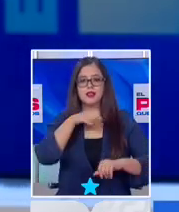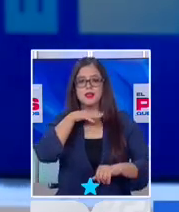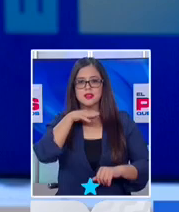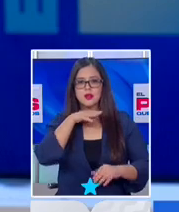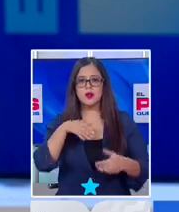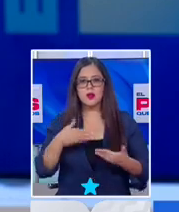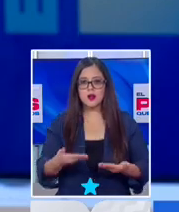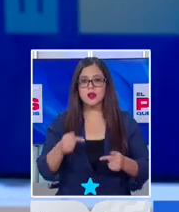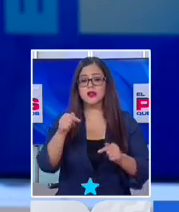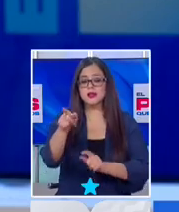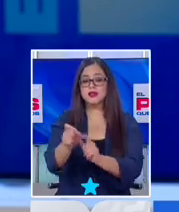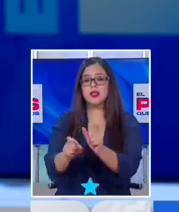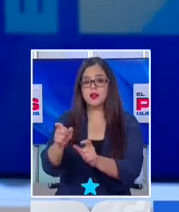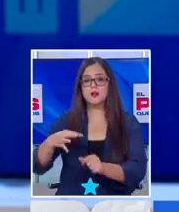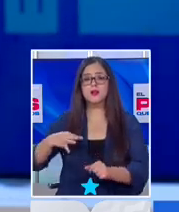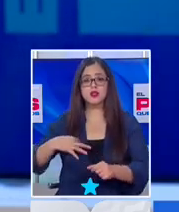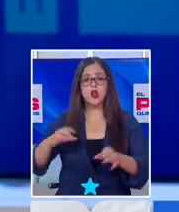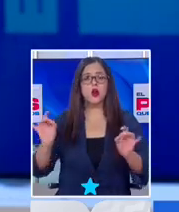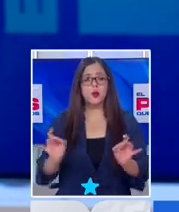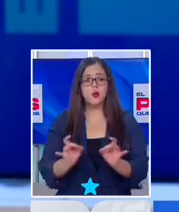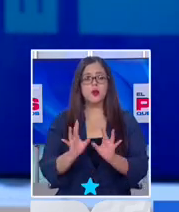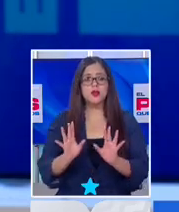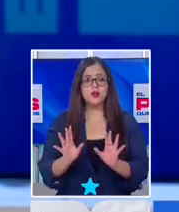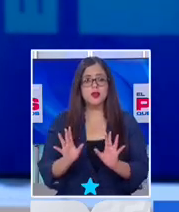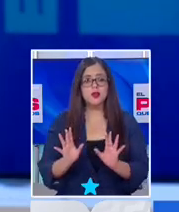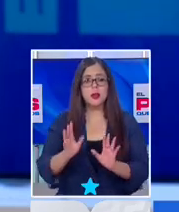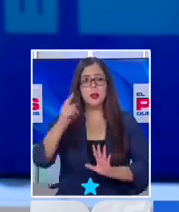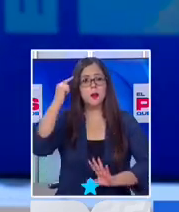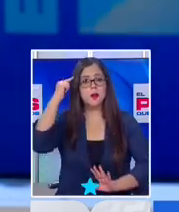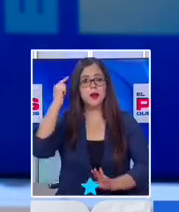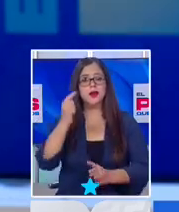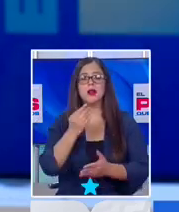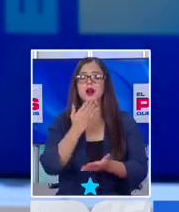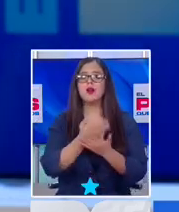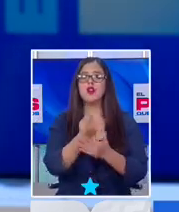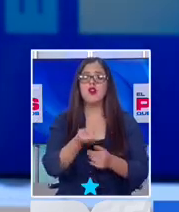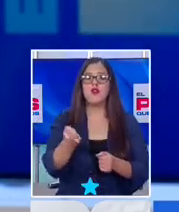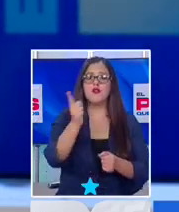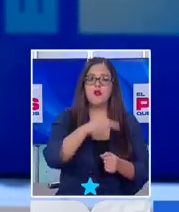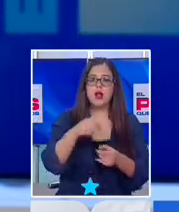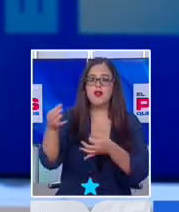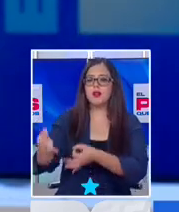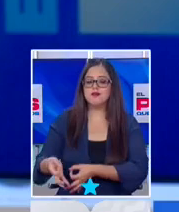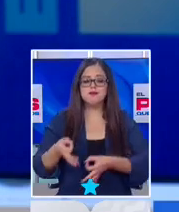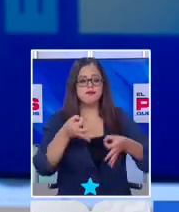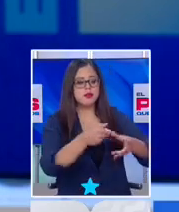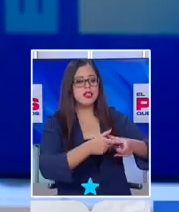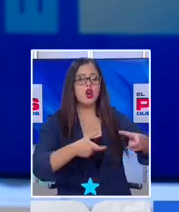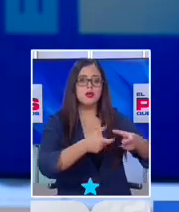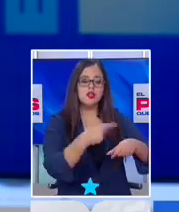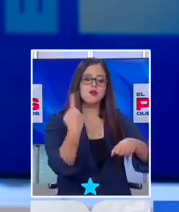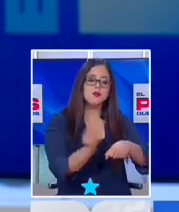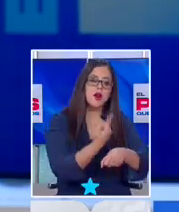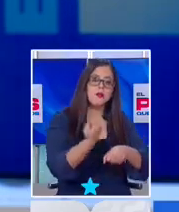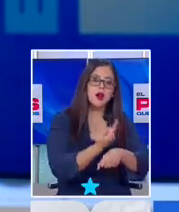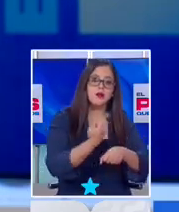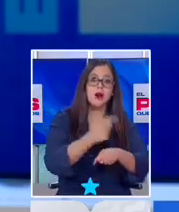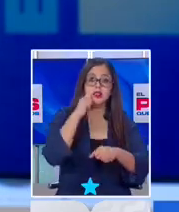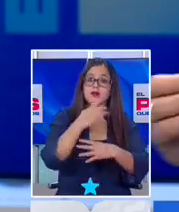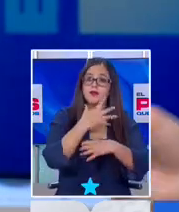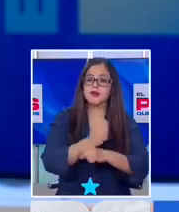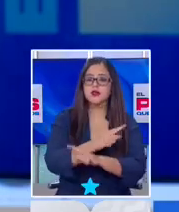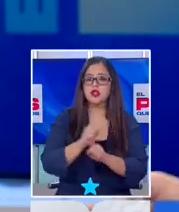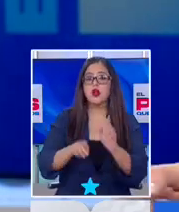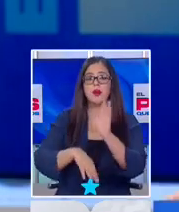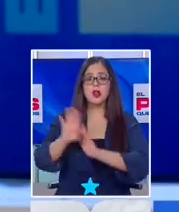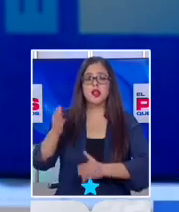creo que hay la ciudadanía a lo mejor muchas veces piensa que cuando vuelven es un fracaso no es así muchas de las propuestas y que pasó por